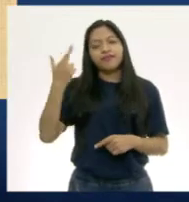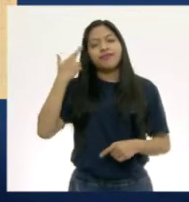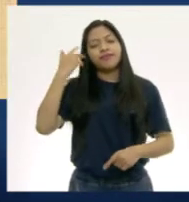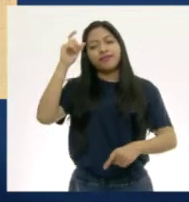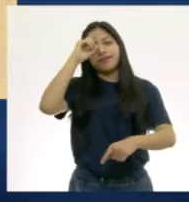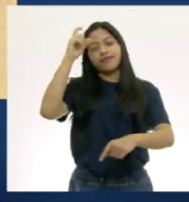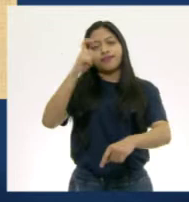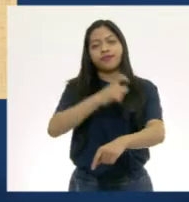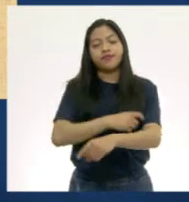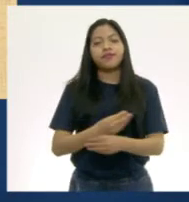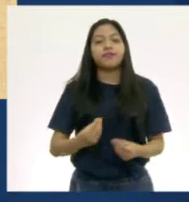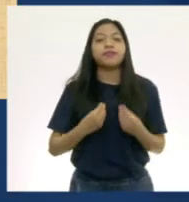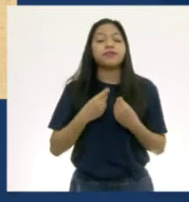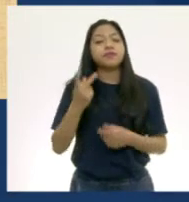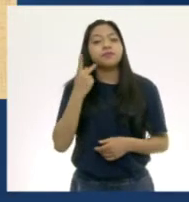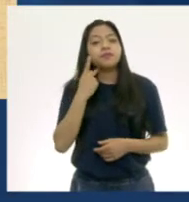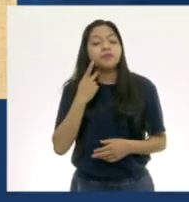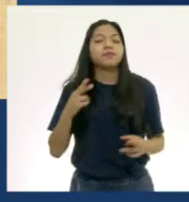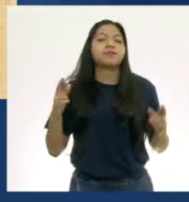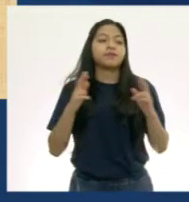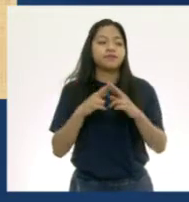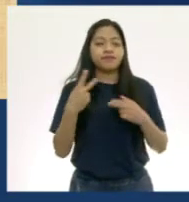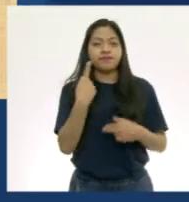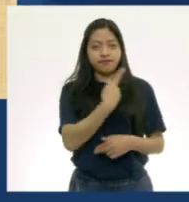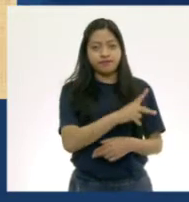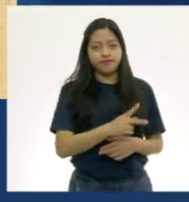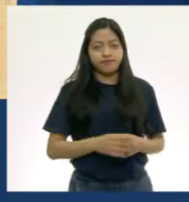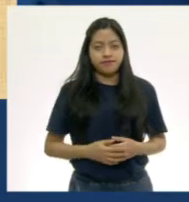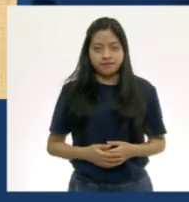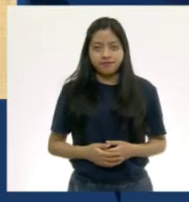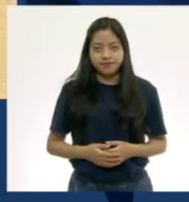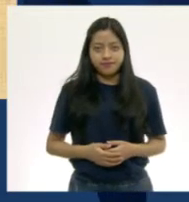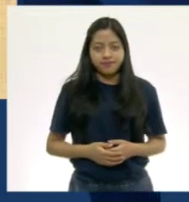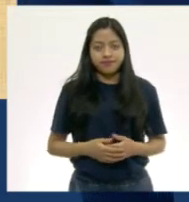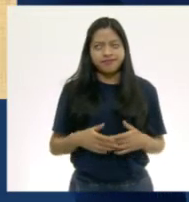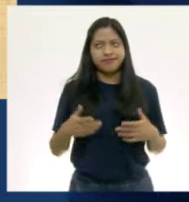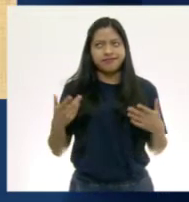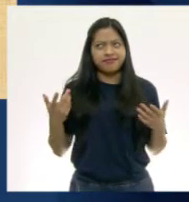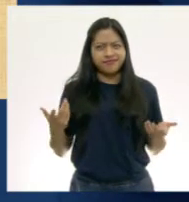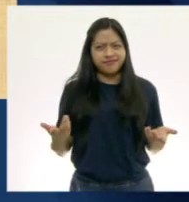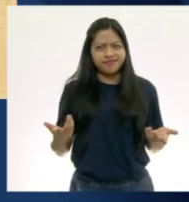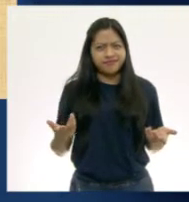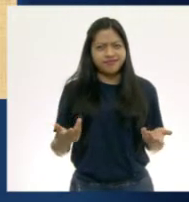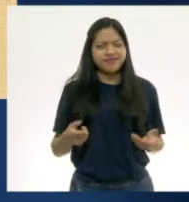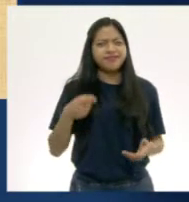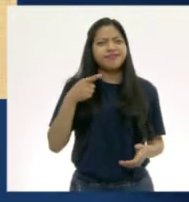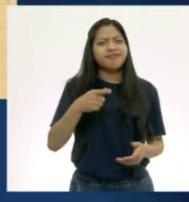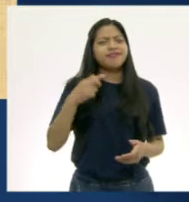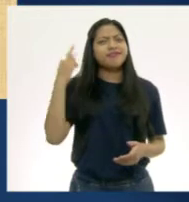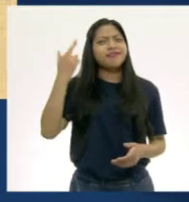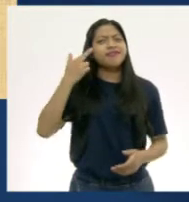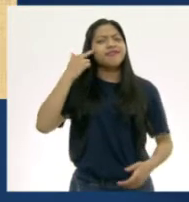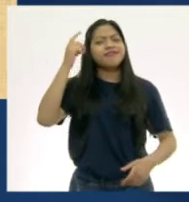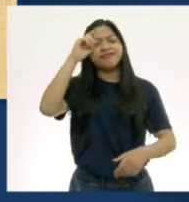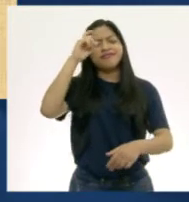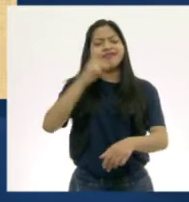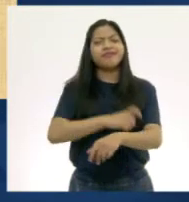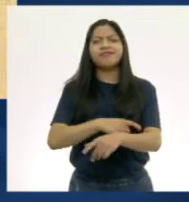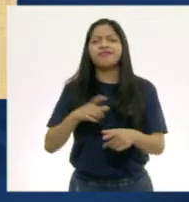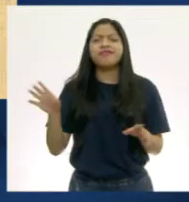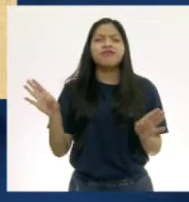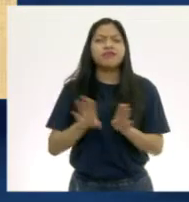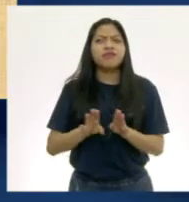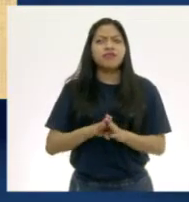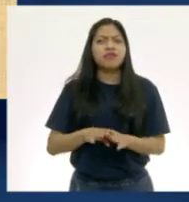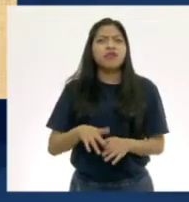tanto política como religiosa de los egipcios. ¿Y cómo funciona esa figura del faraón? ¿Es como si fuera